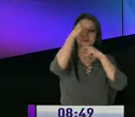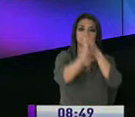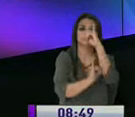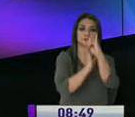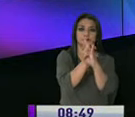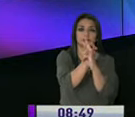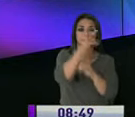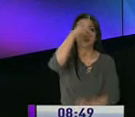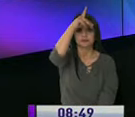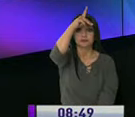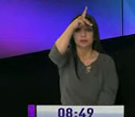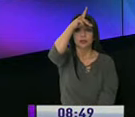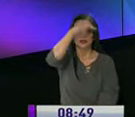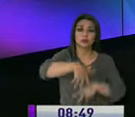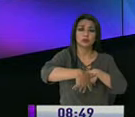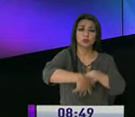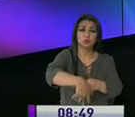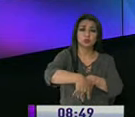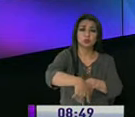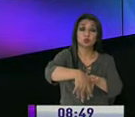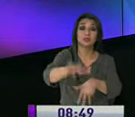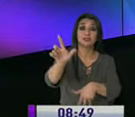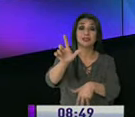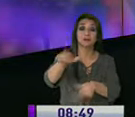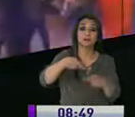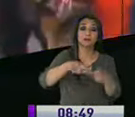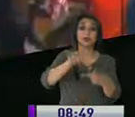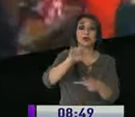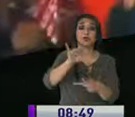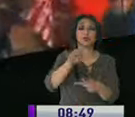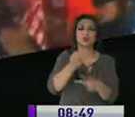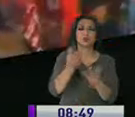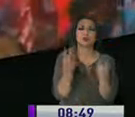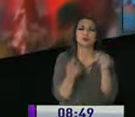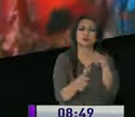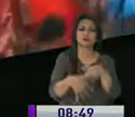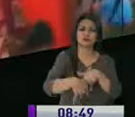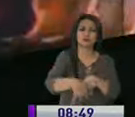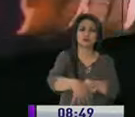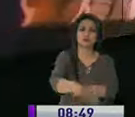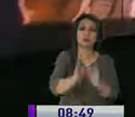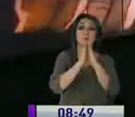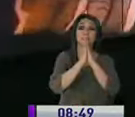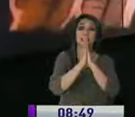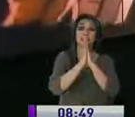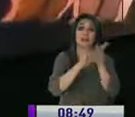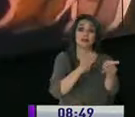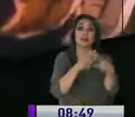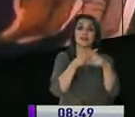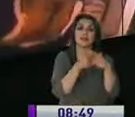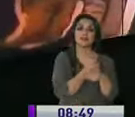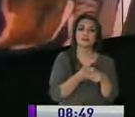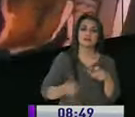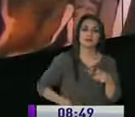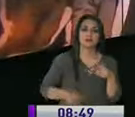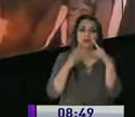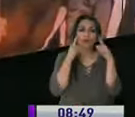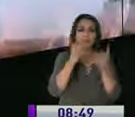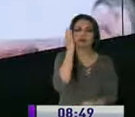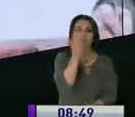presidente Santos. Informó Javier Gallo. El atentado en San Lorenzo a un comando policial respondería al accionar de grupos